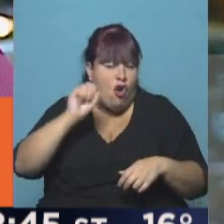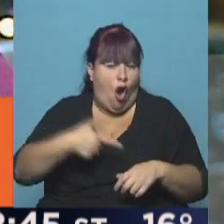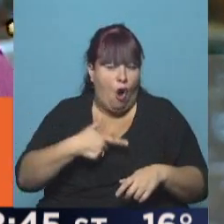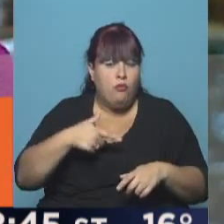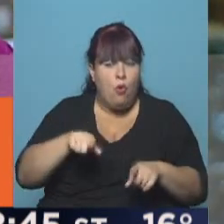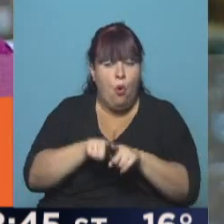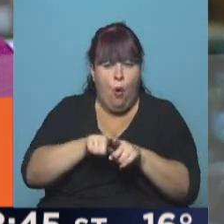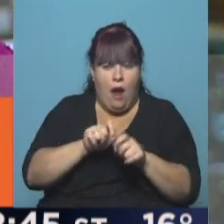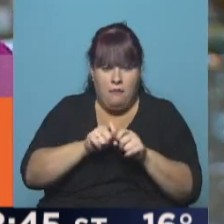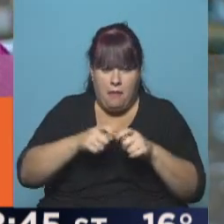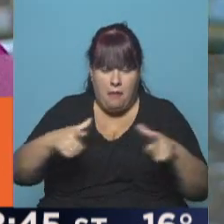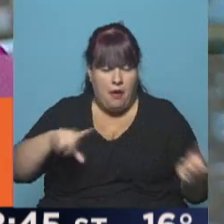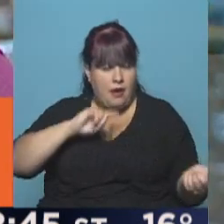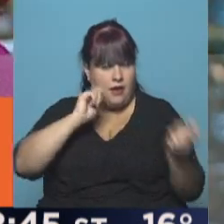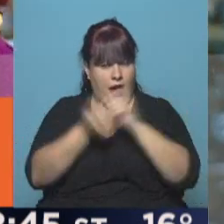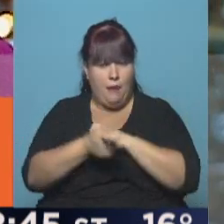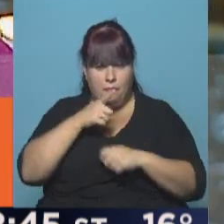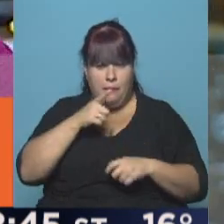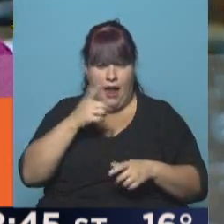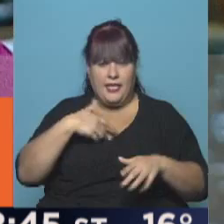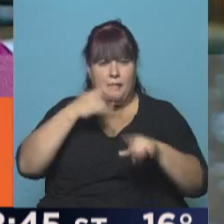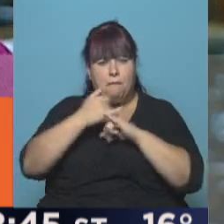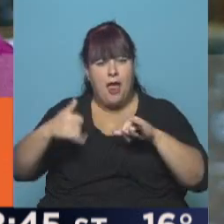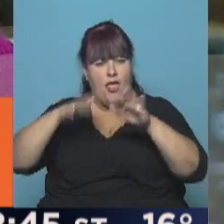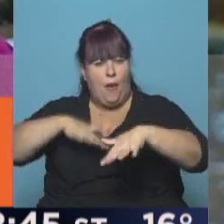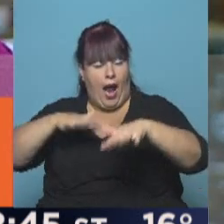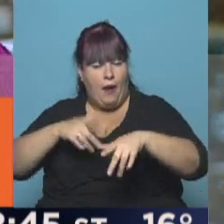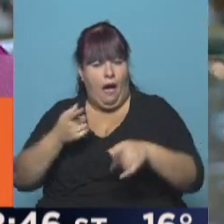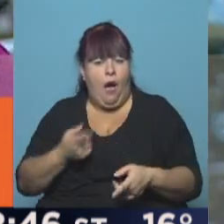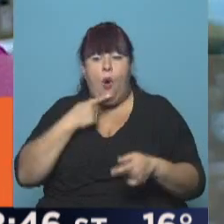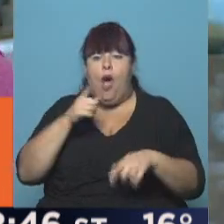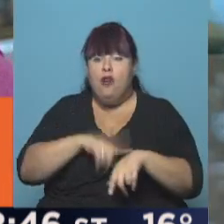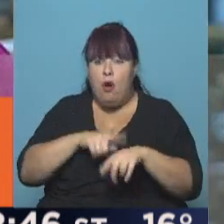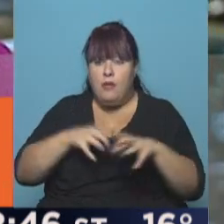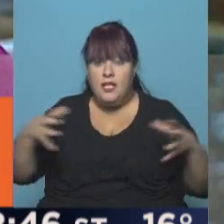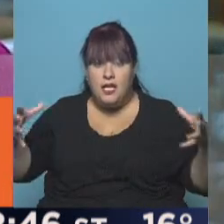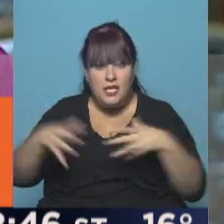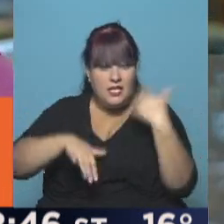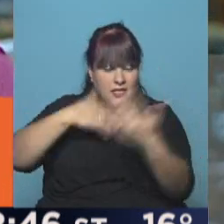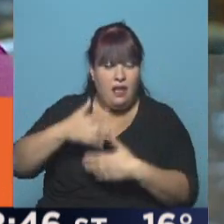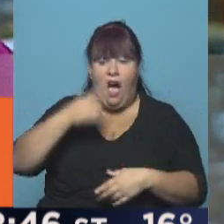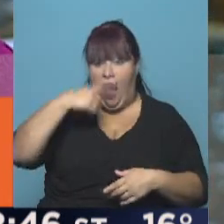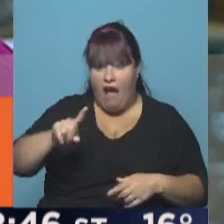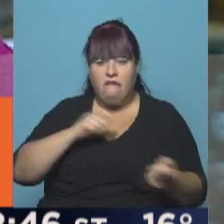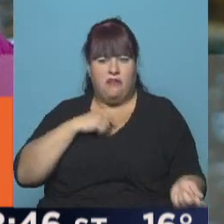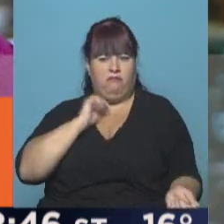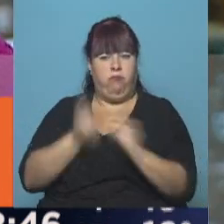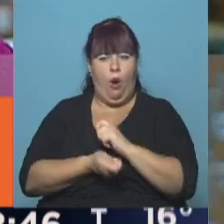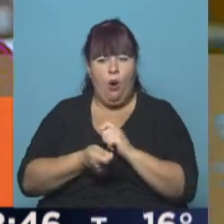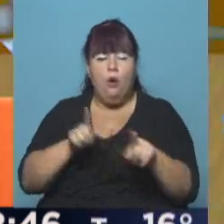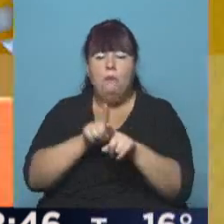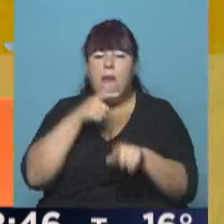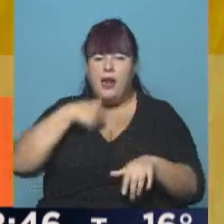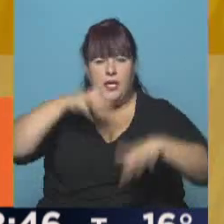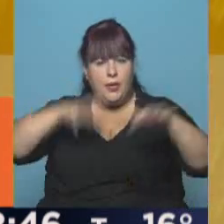se está convirtiendo cada vez más en un proto barra brava y que cuando las circunstancias en masa lo ameritan, termina transformándose en